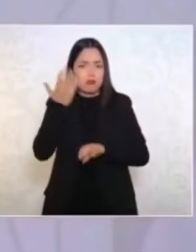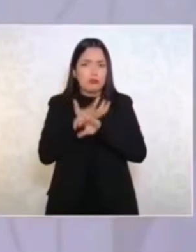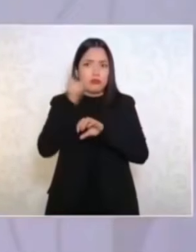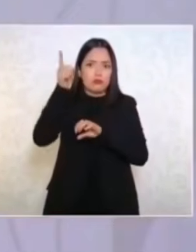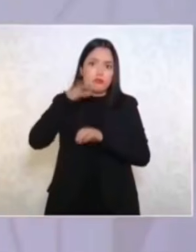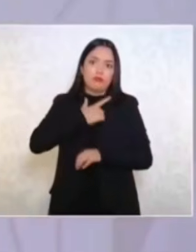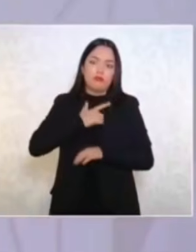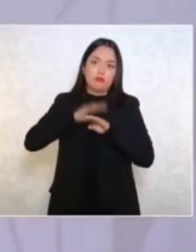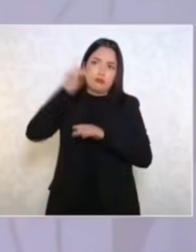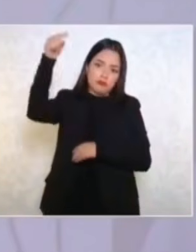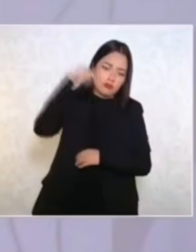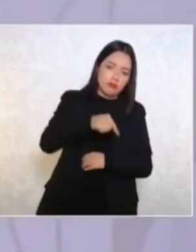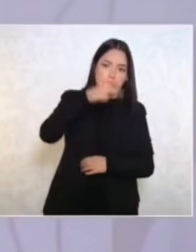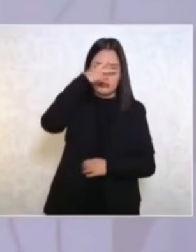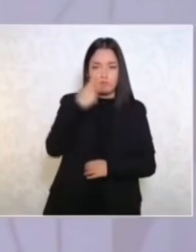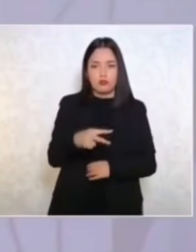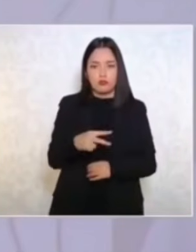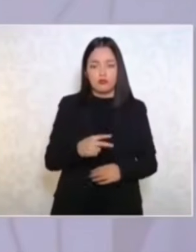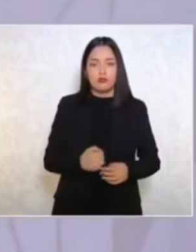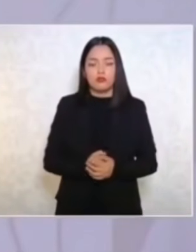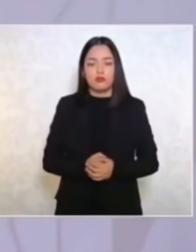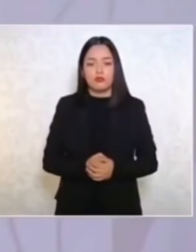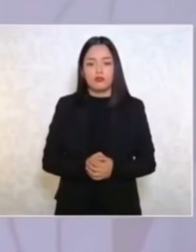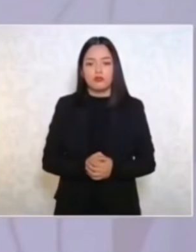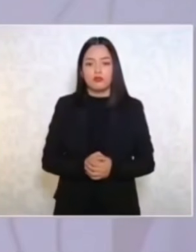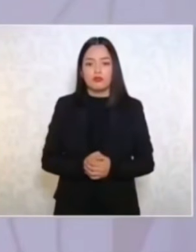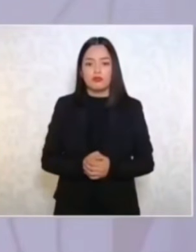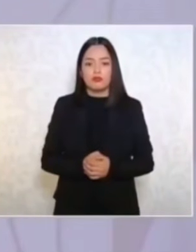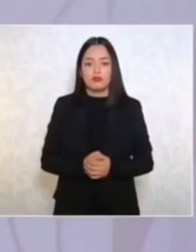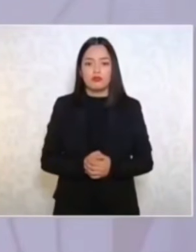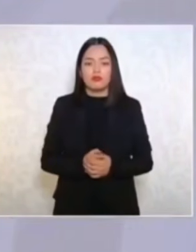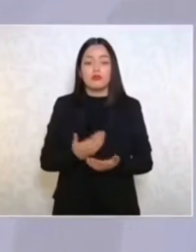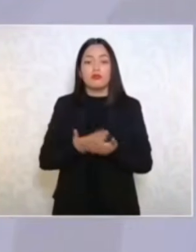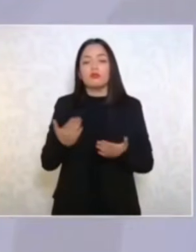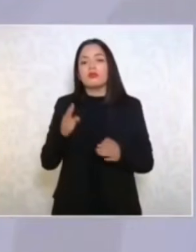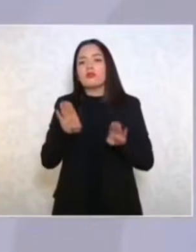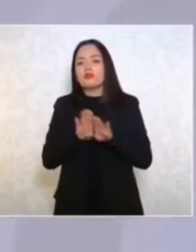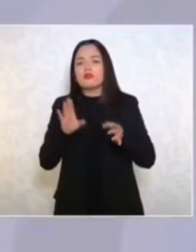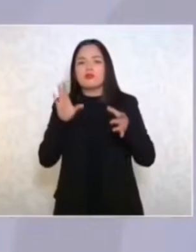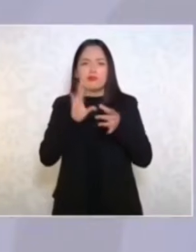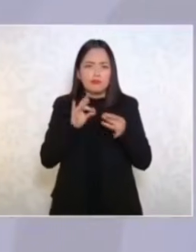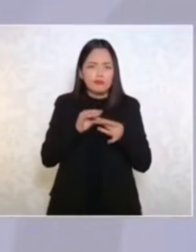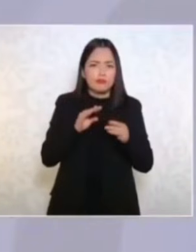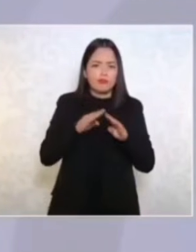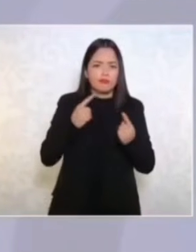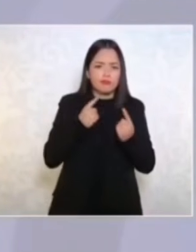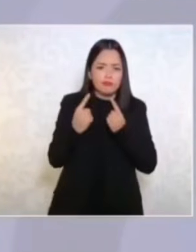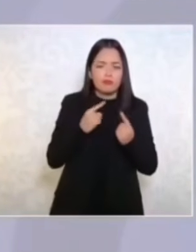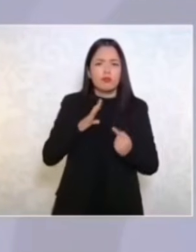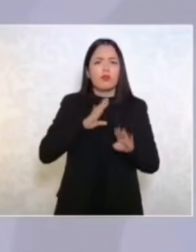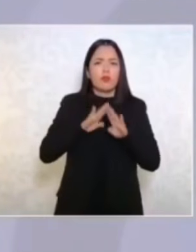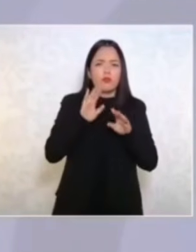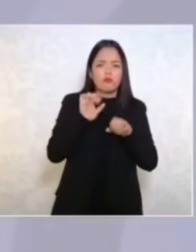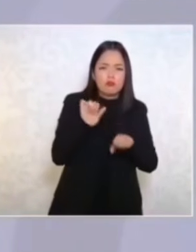estas cifras no le caen nada bien a Donald Trump. Porque hay que recordar que Donald Trump quisiera que los países de